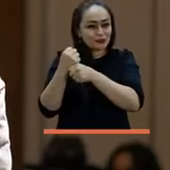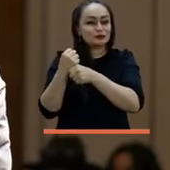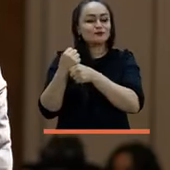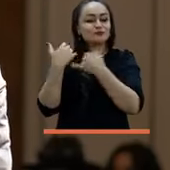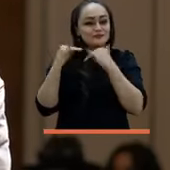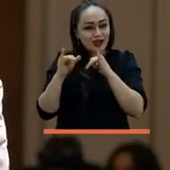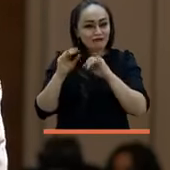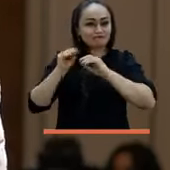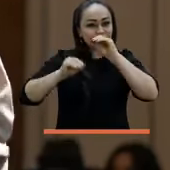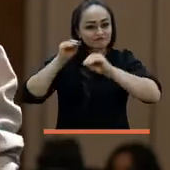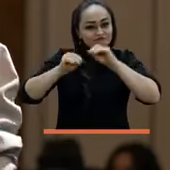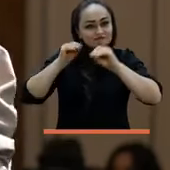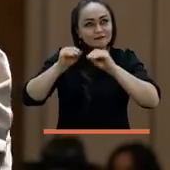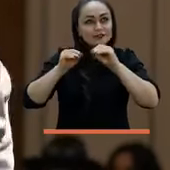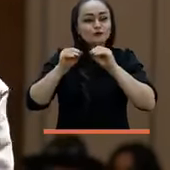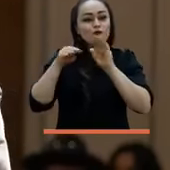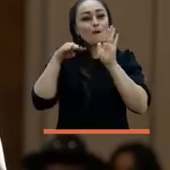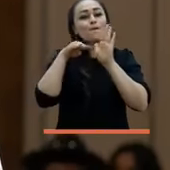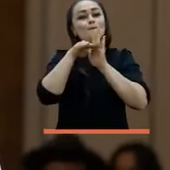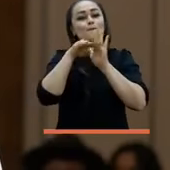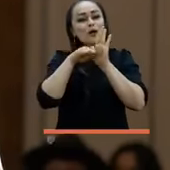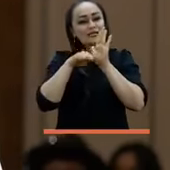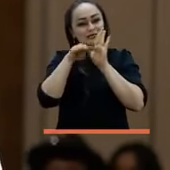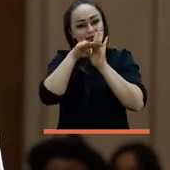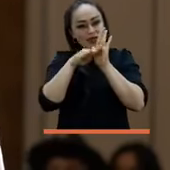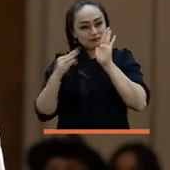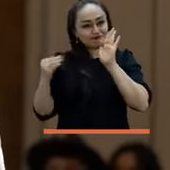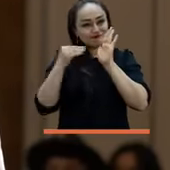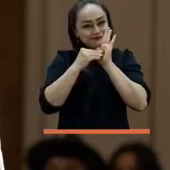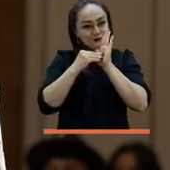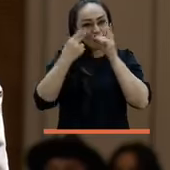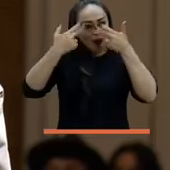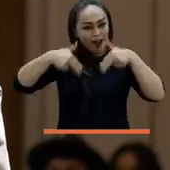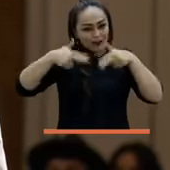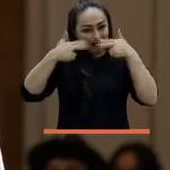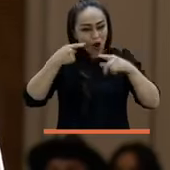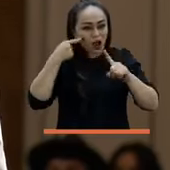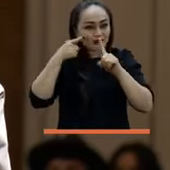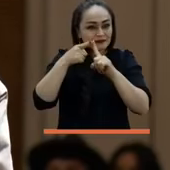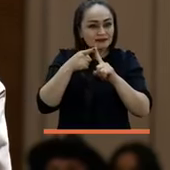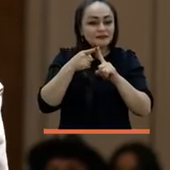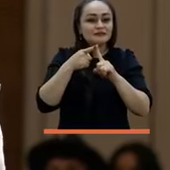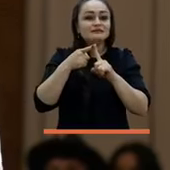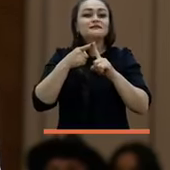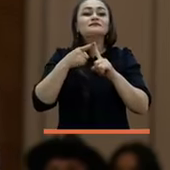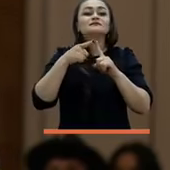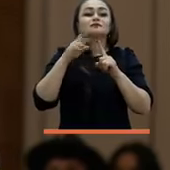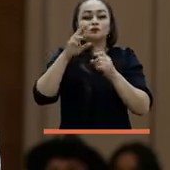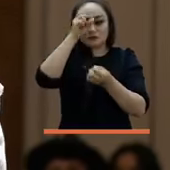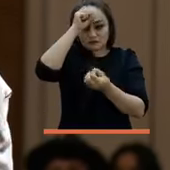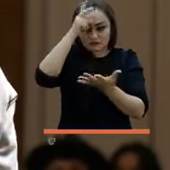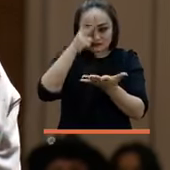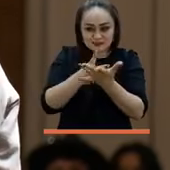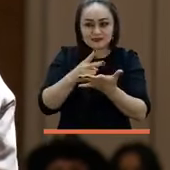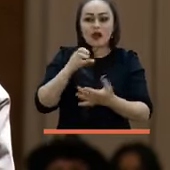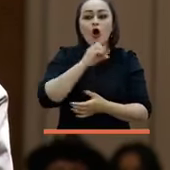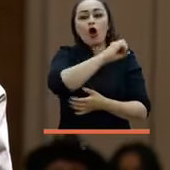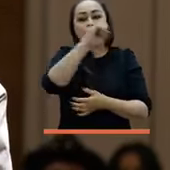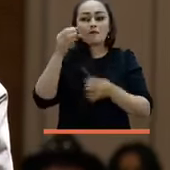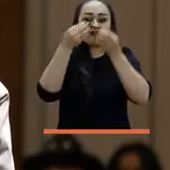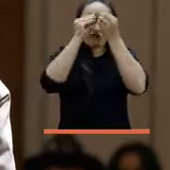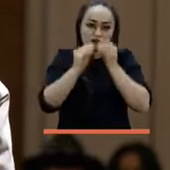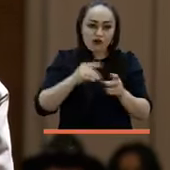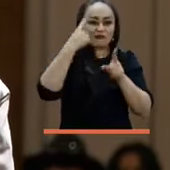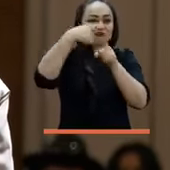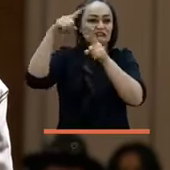construcción de una política de género que se ha contemplado las masculinidades la diversidad sexual venimos de una